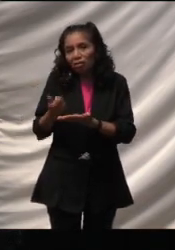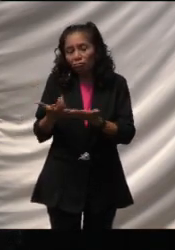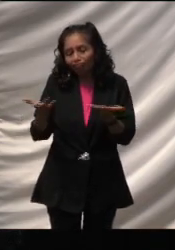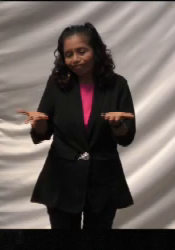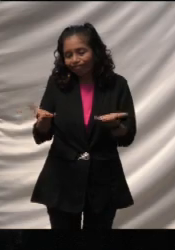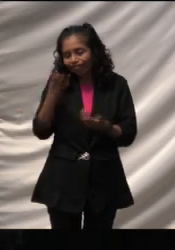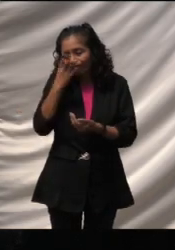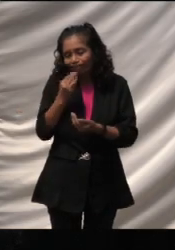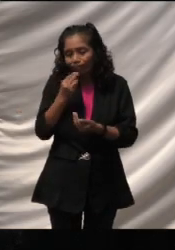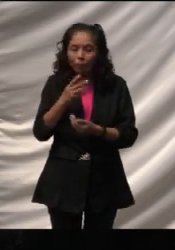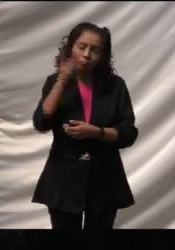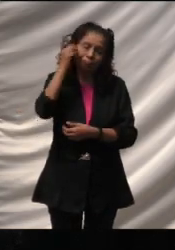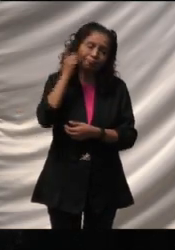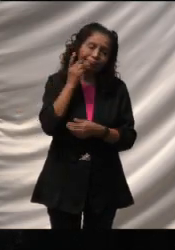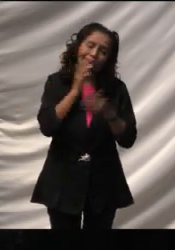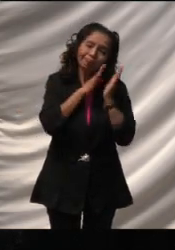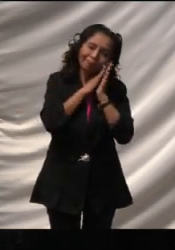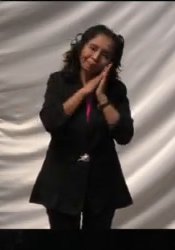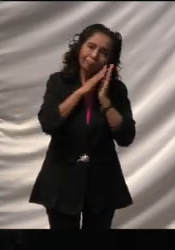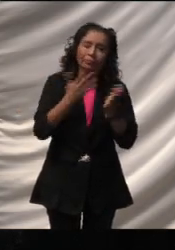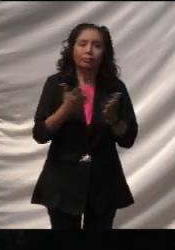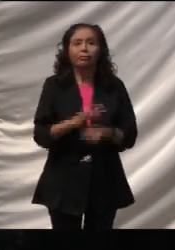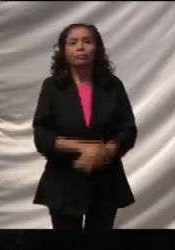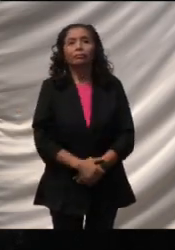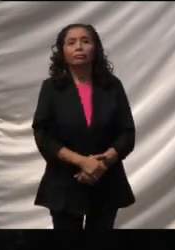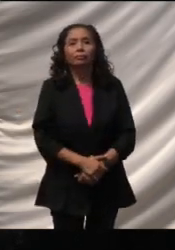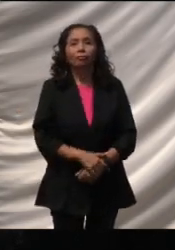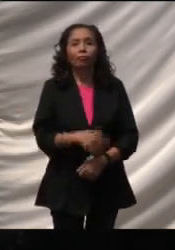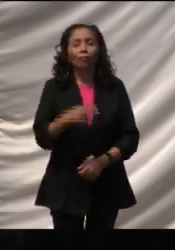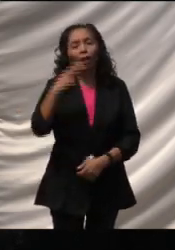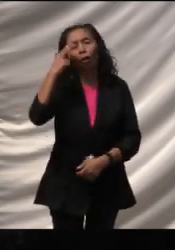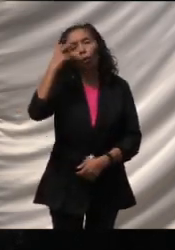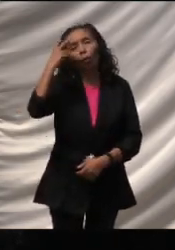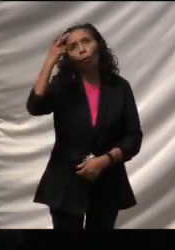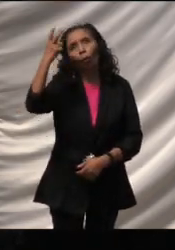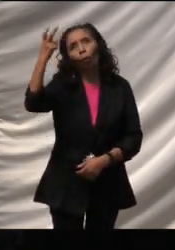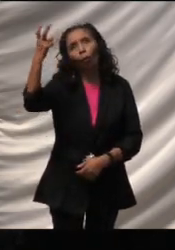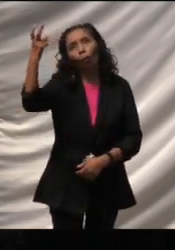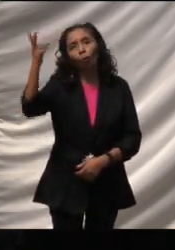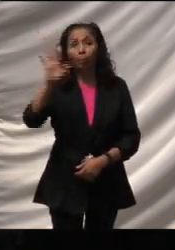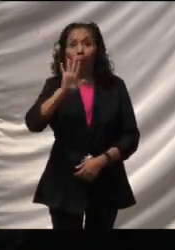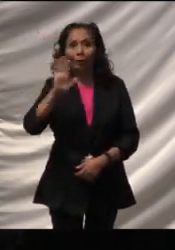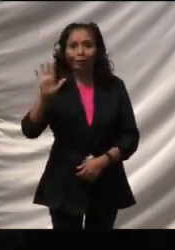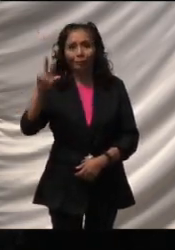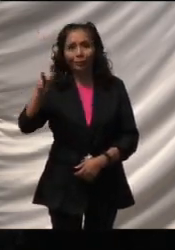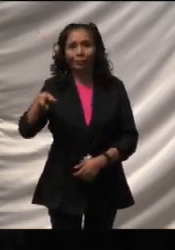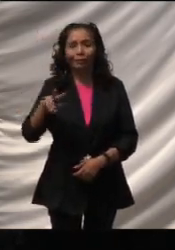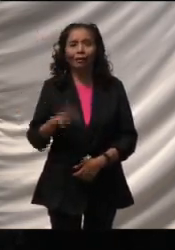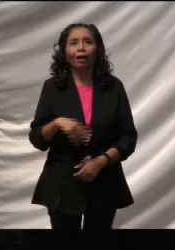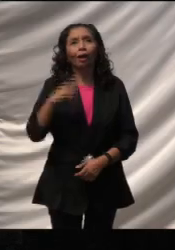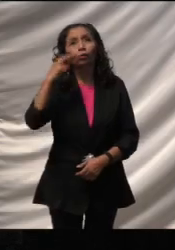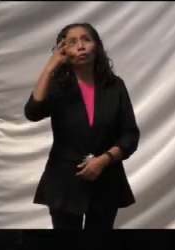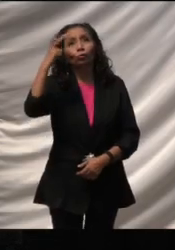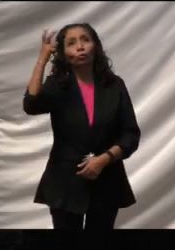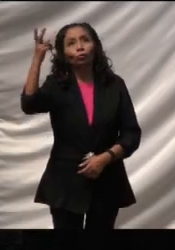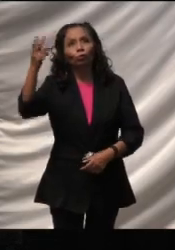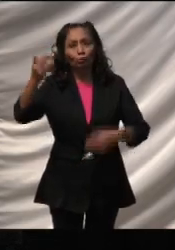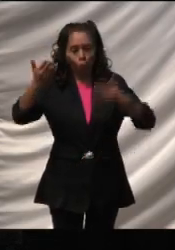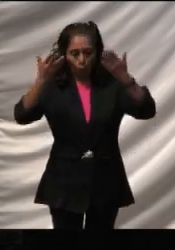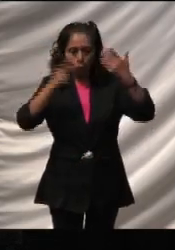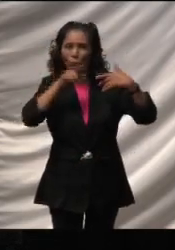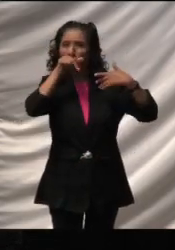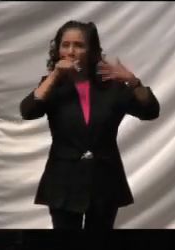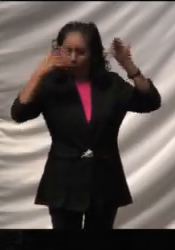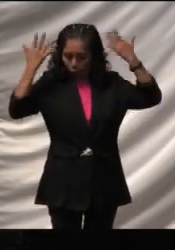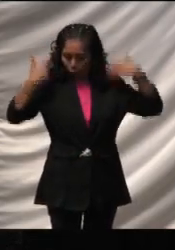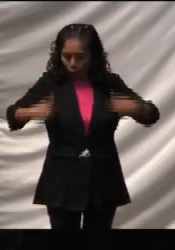muy triste y se fue a dormir. En ese sueño, que era tan real, Carla soñó con un faisán con sus plumas